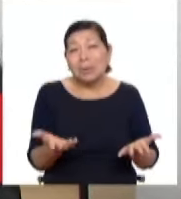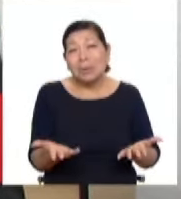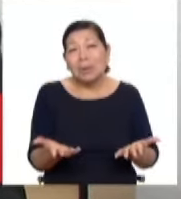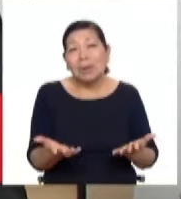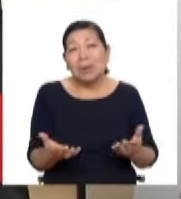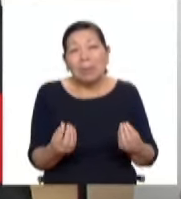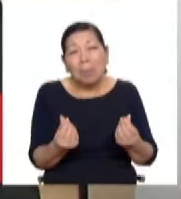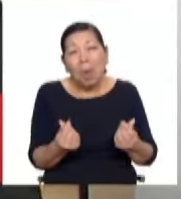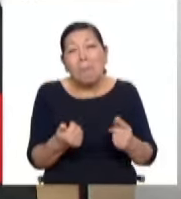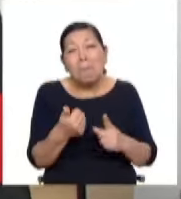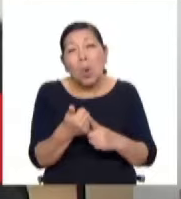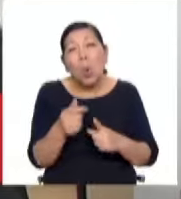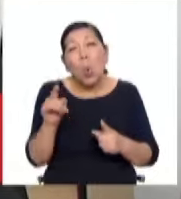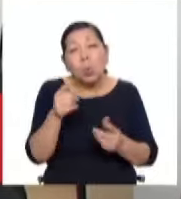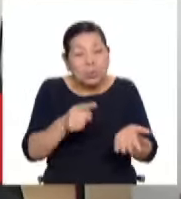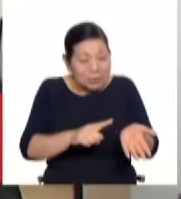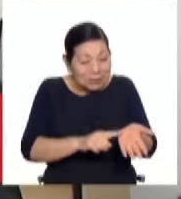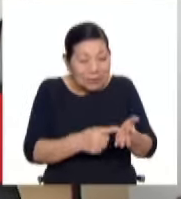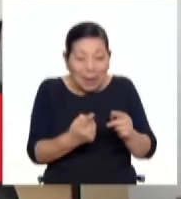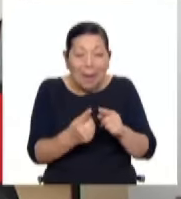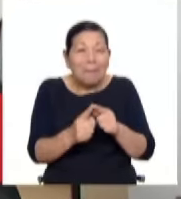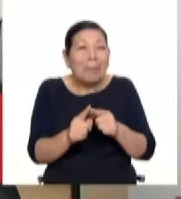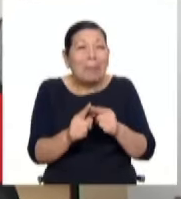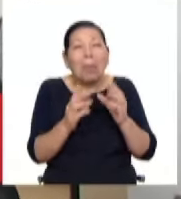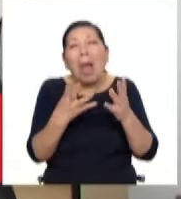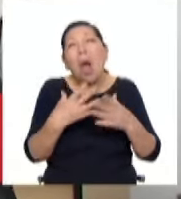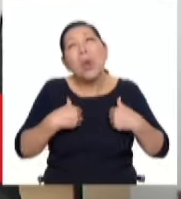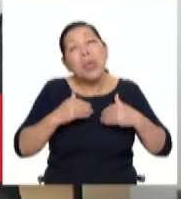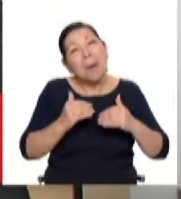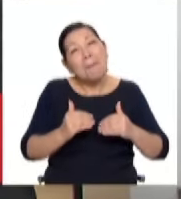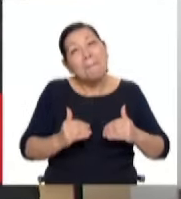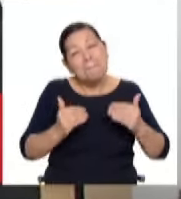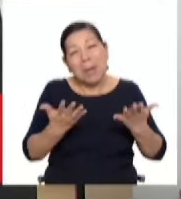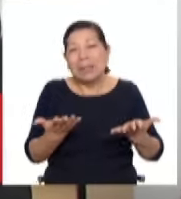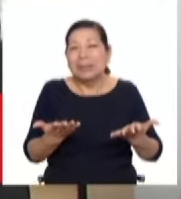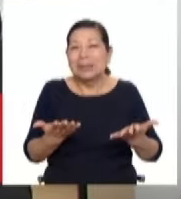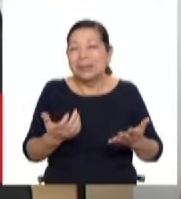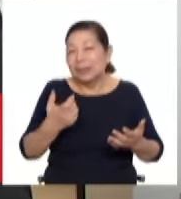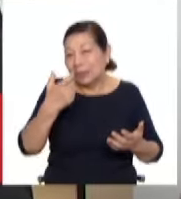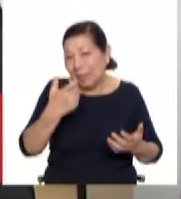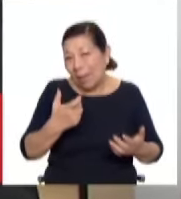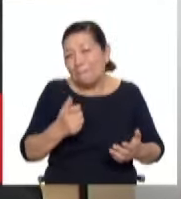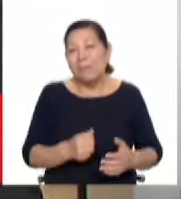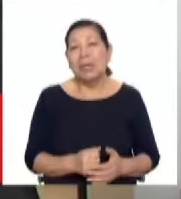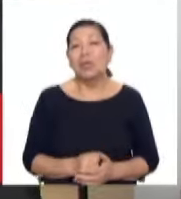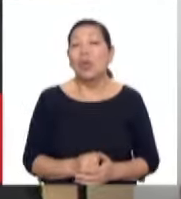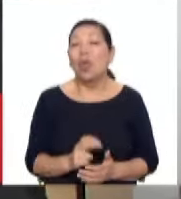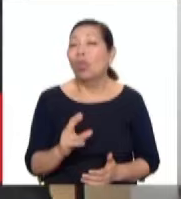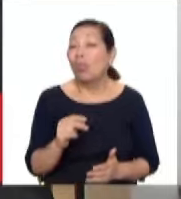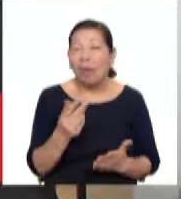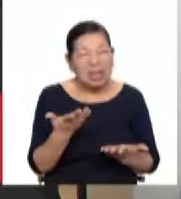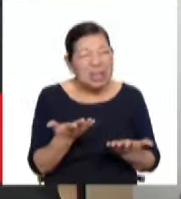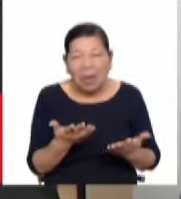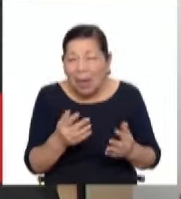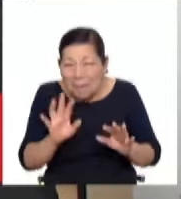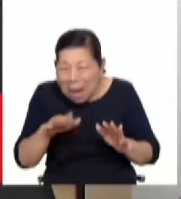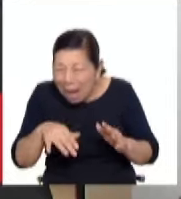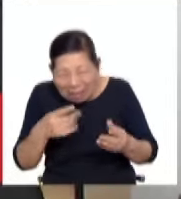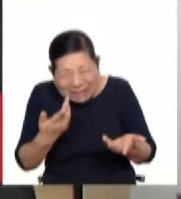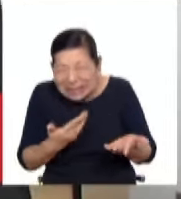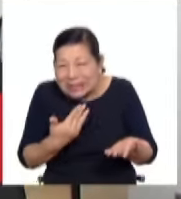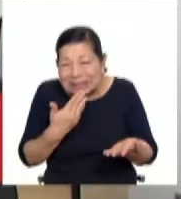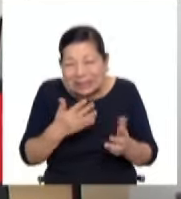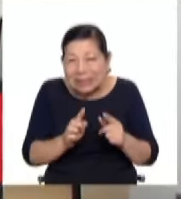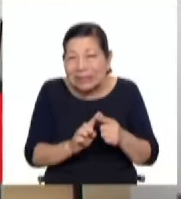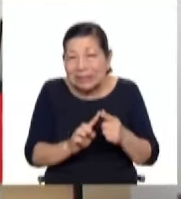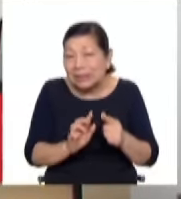por el desgaste o por el propio uso de la huella de la persona, puede ser por la edad o por las características físicas de la persona, no lea generalmente la huella maltratada.